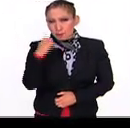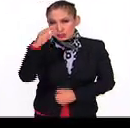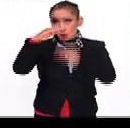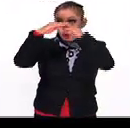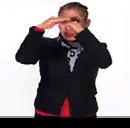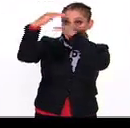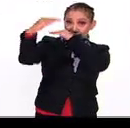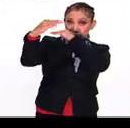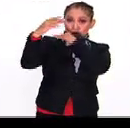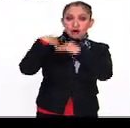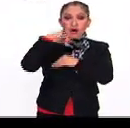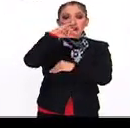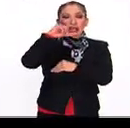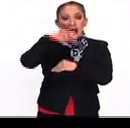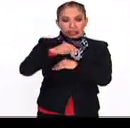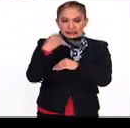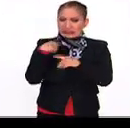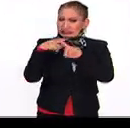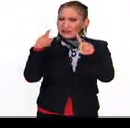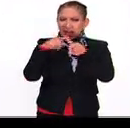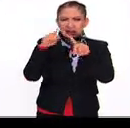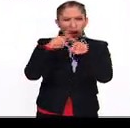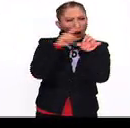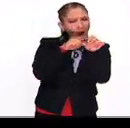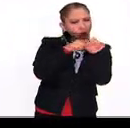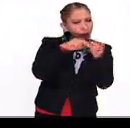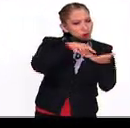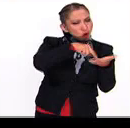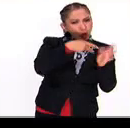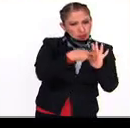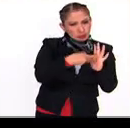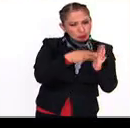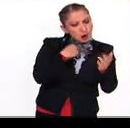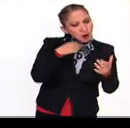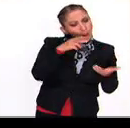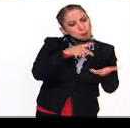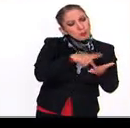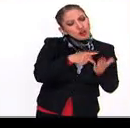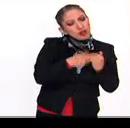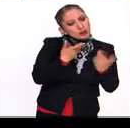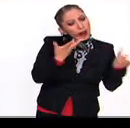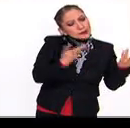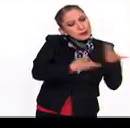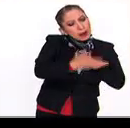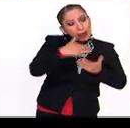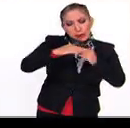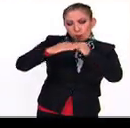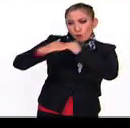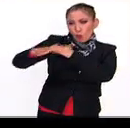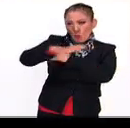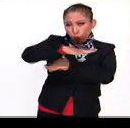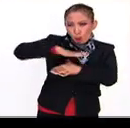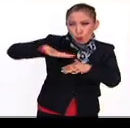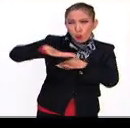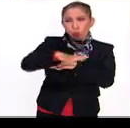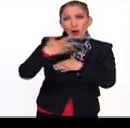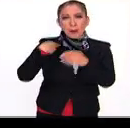techos, Jan desarrolló una gran cantidad de colaboraciones con arquitectos para generar superficies,